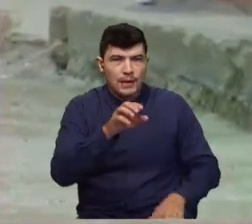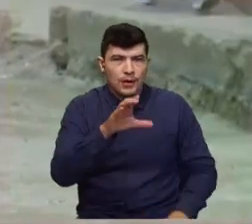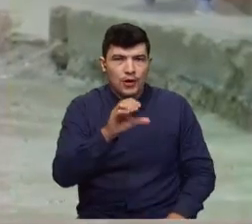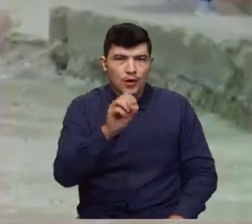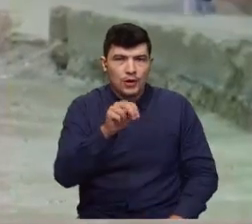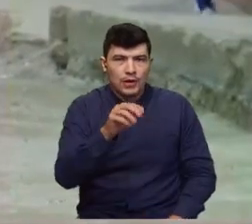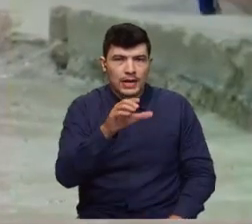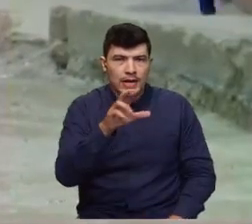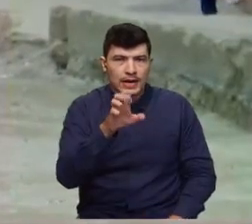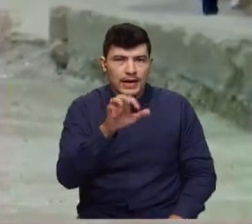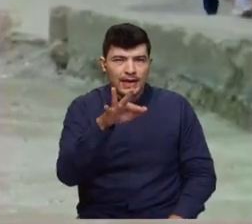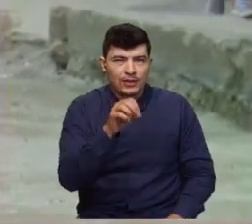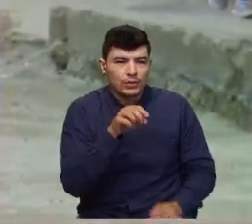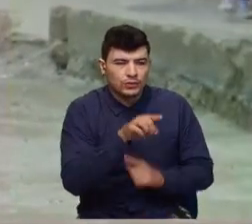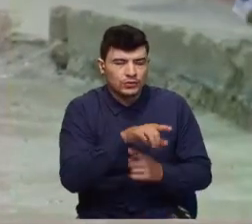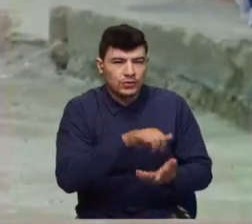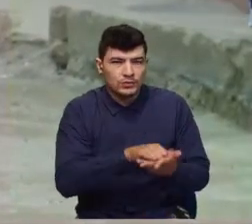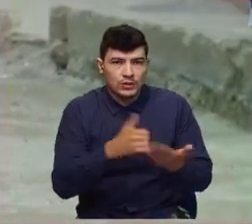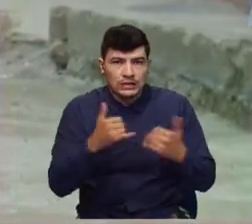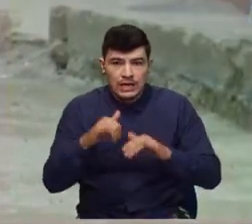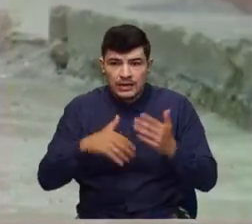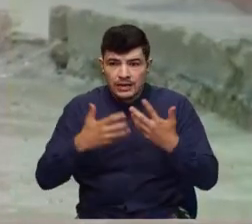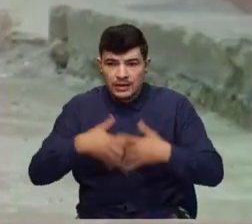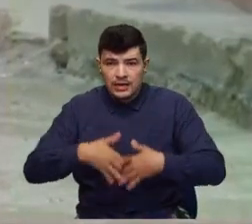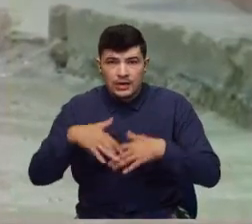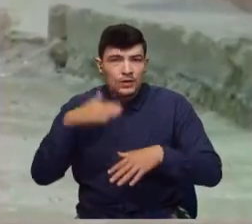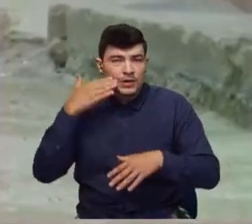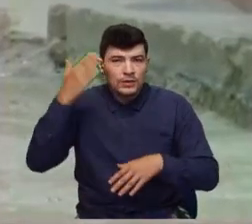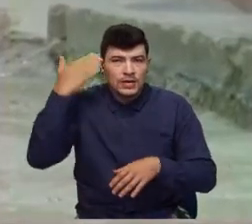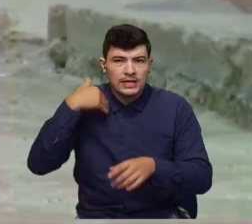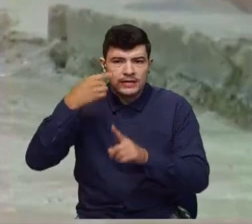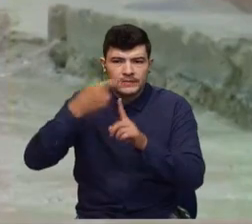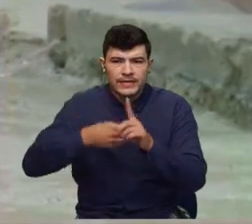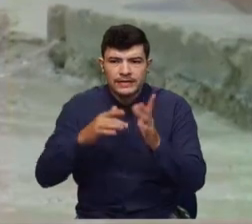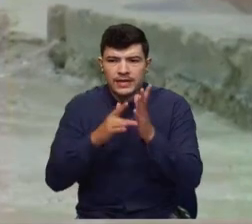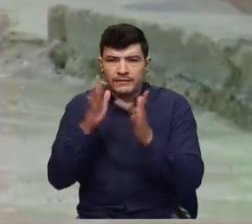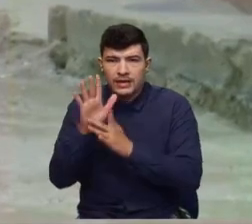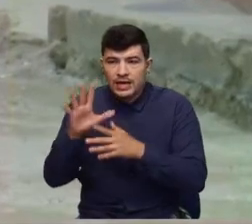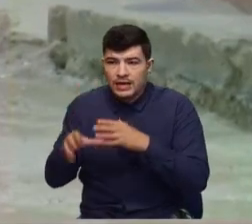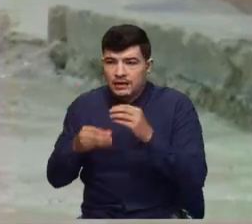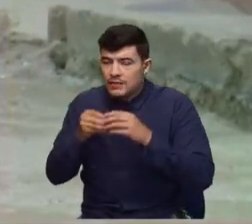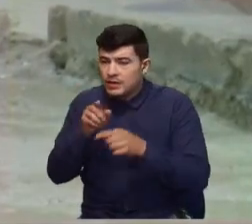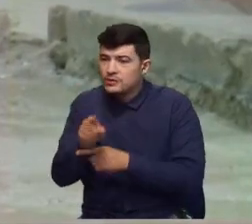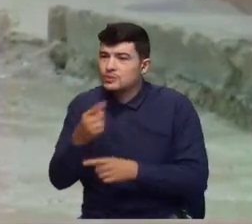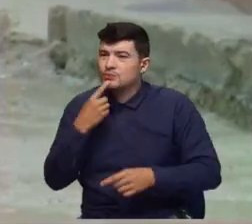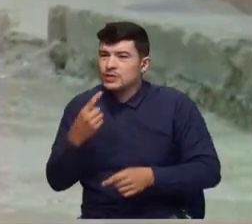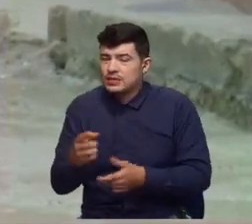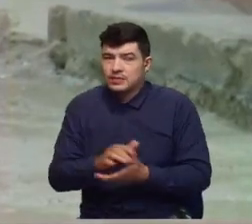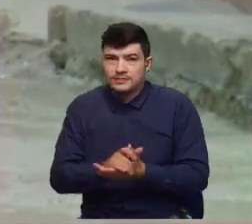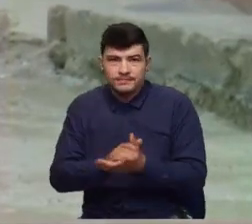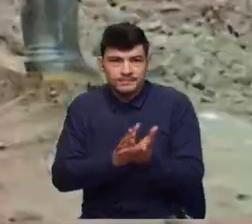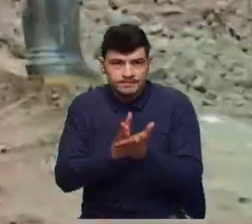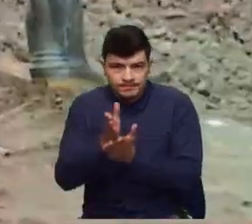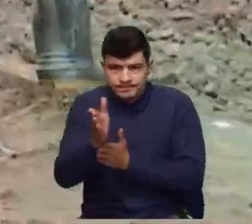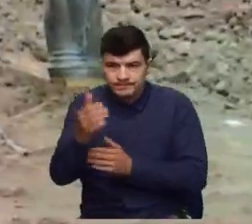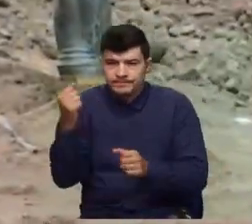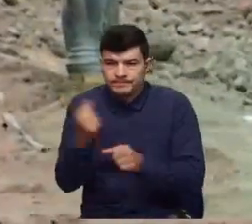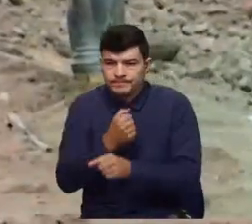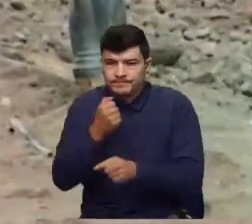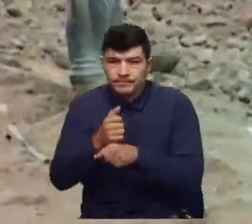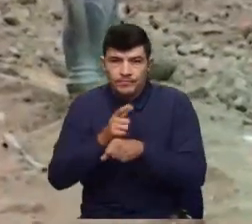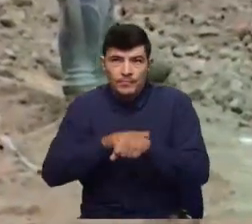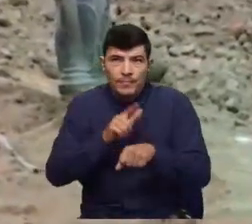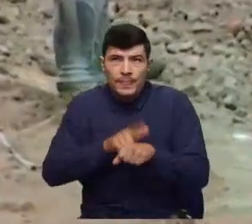de finalización se iniciaron a contratar desde el mes de abril y lo que han manifestado es que van a hacerlo en un